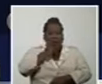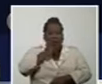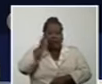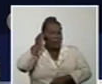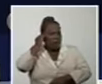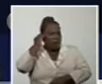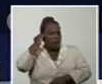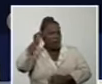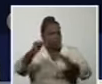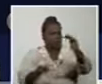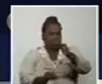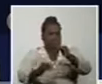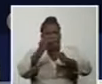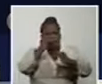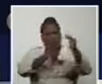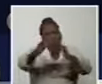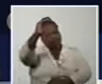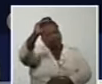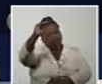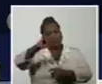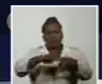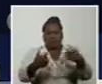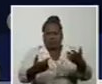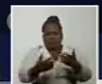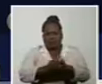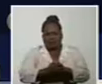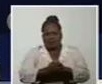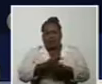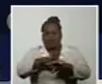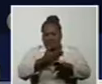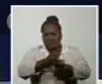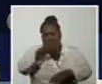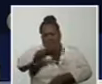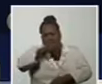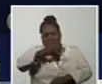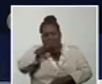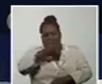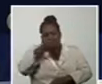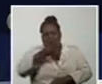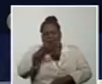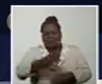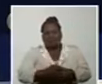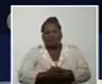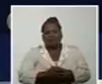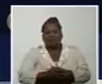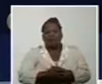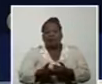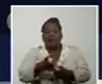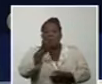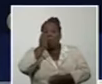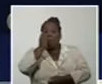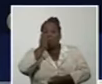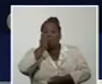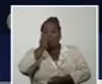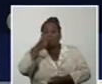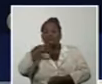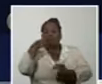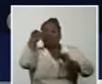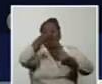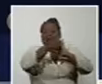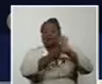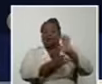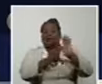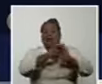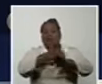femenino. Incluso por qué el sexo masculino tiene algunas características que le explicaremos en